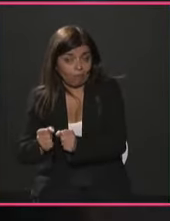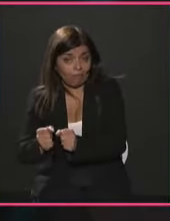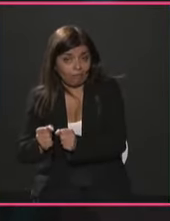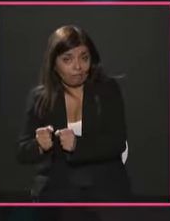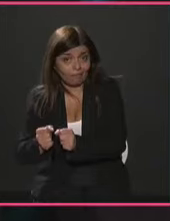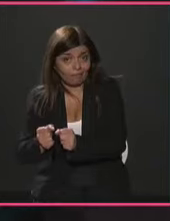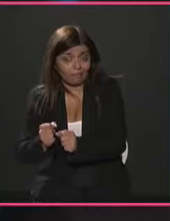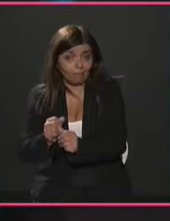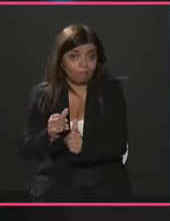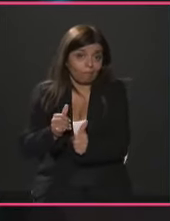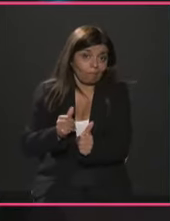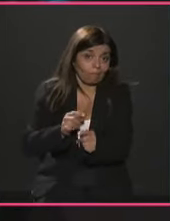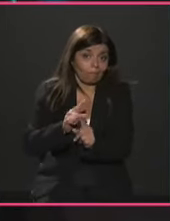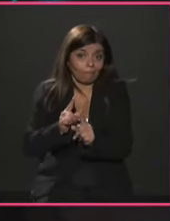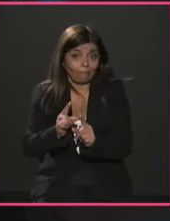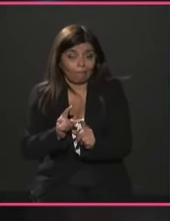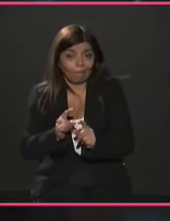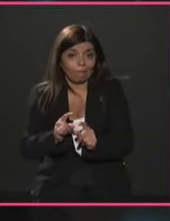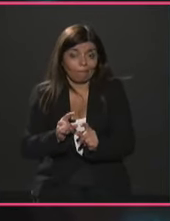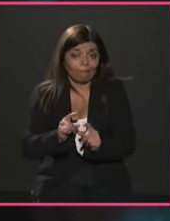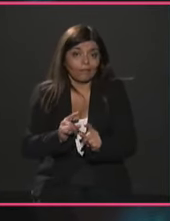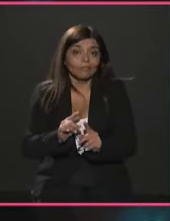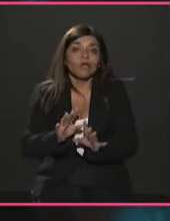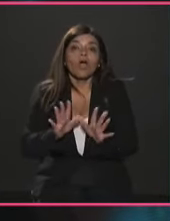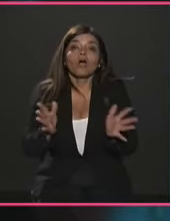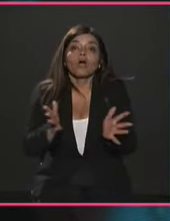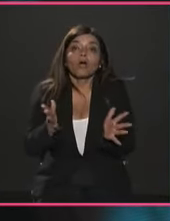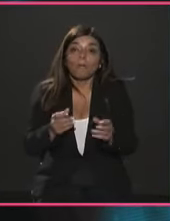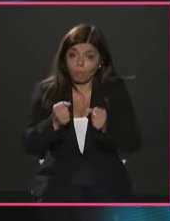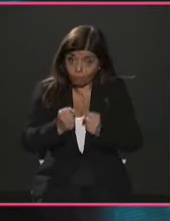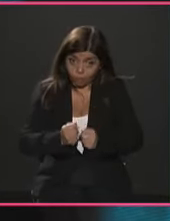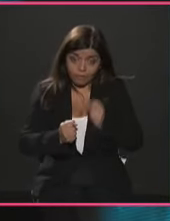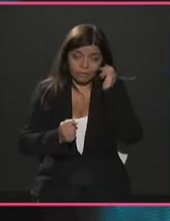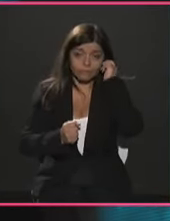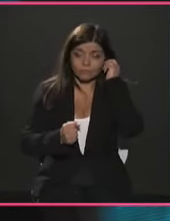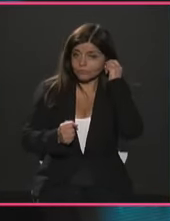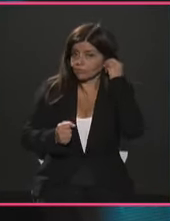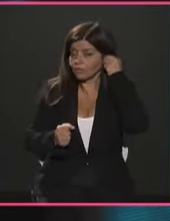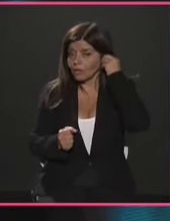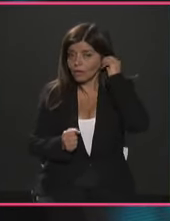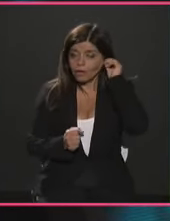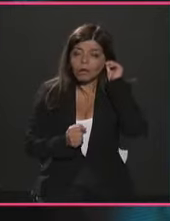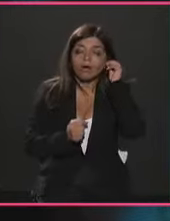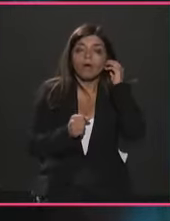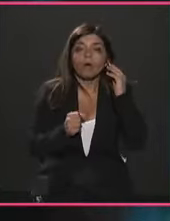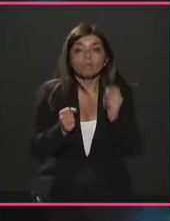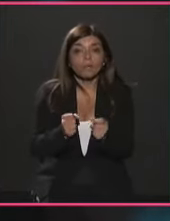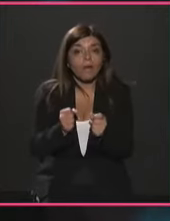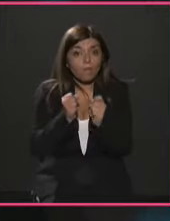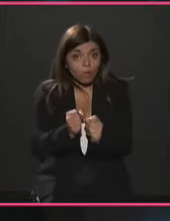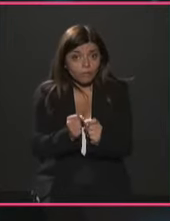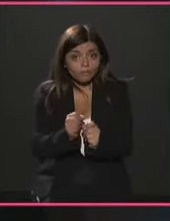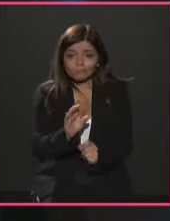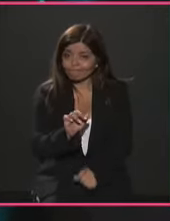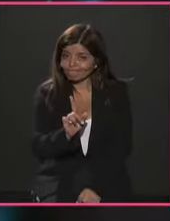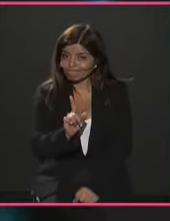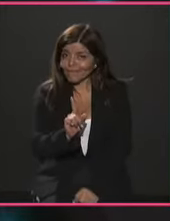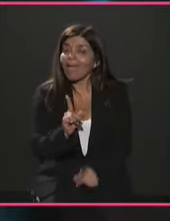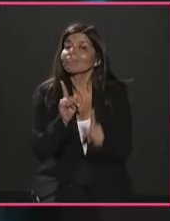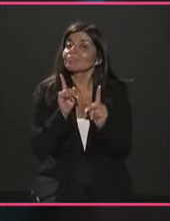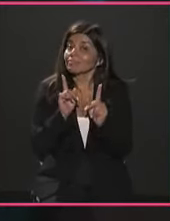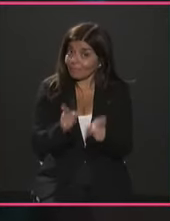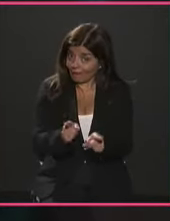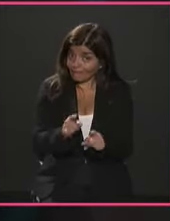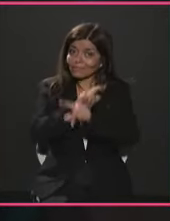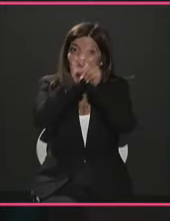camino en que vamos quizás entonces la pregunta no es si podemos hacer algo Si no si acaso debemos hacerlo y por otro